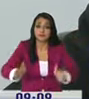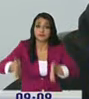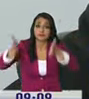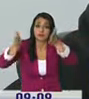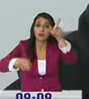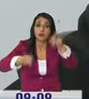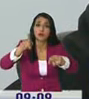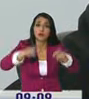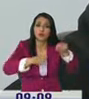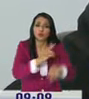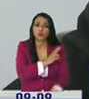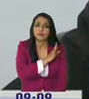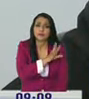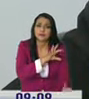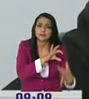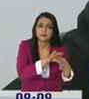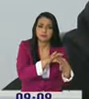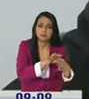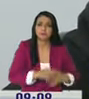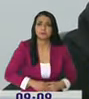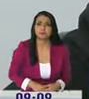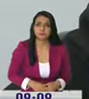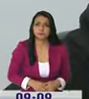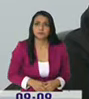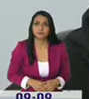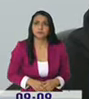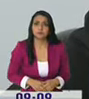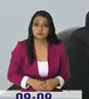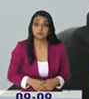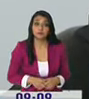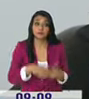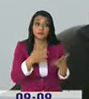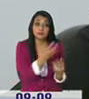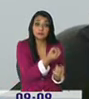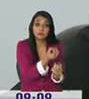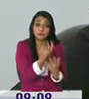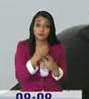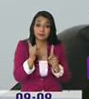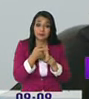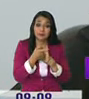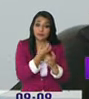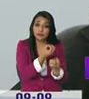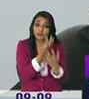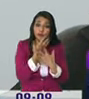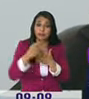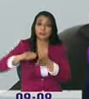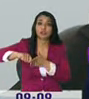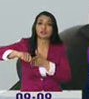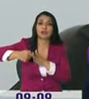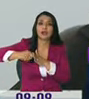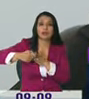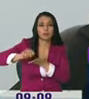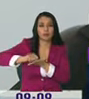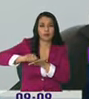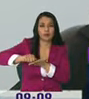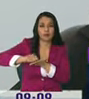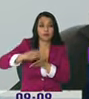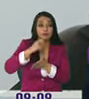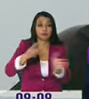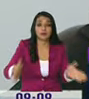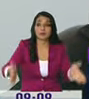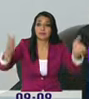le corresponden a la universidad, que basados en un primer informe, en un borrador de informe de la Contraloría General, establecen que los